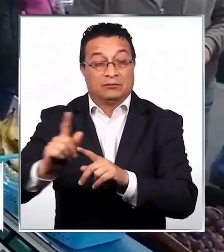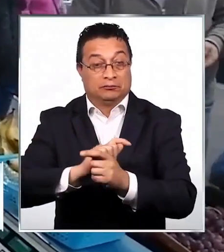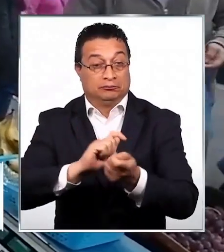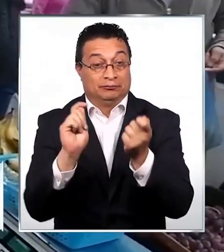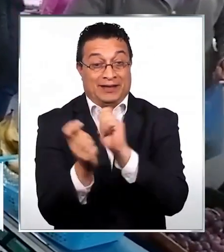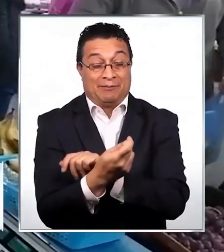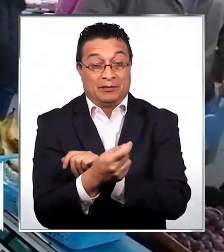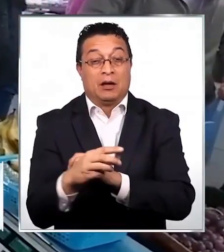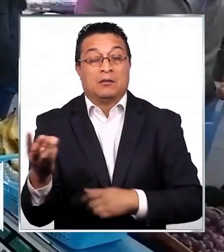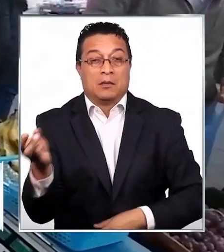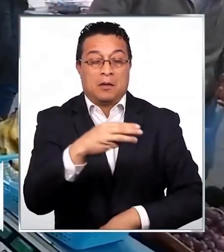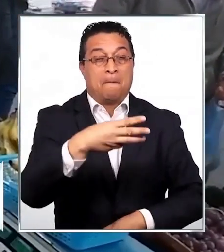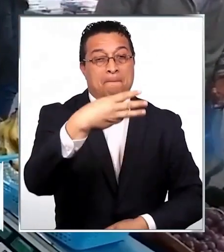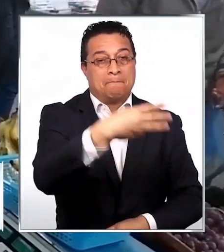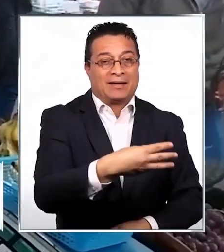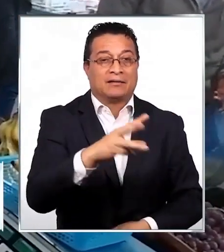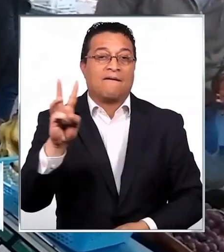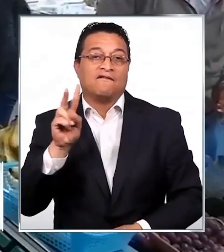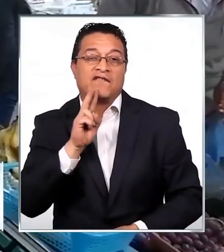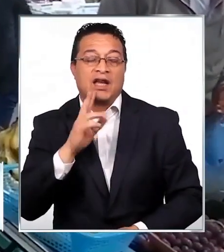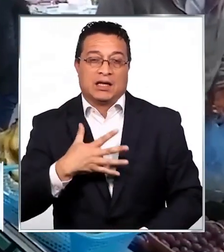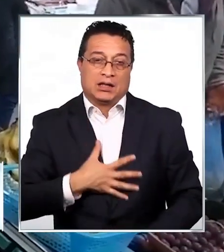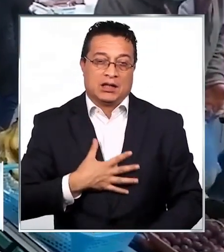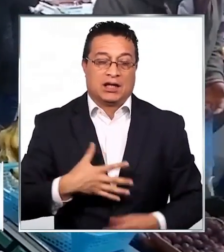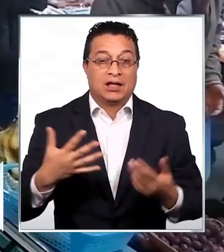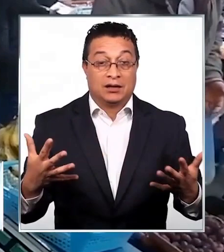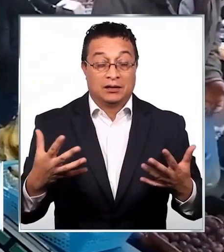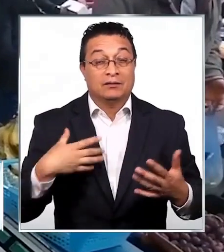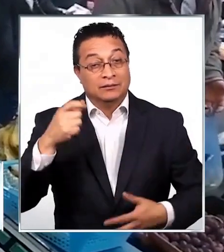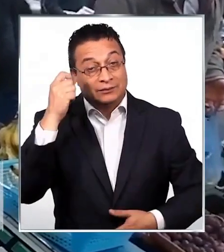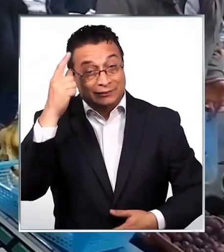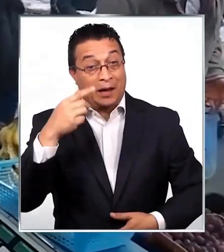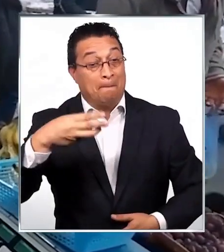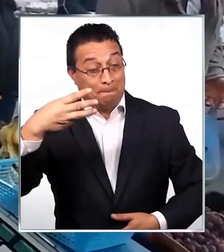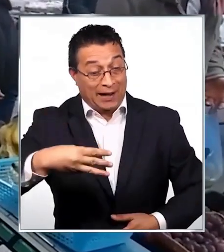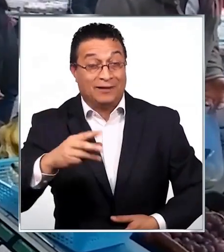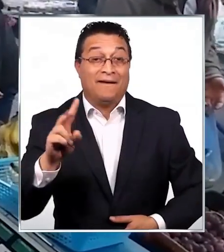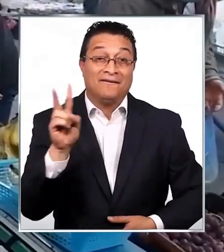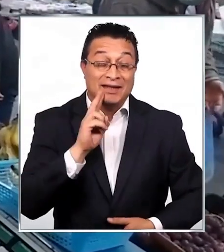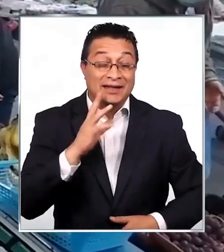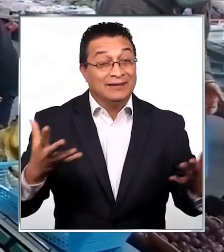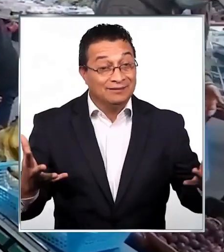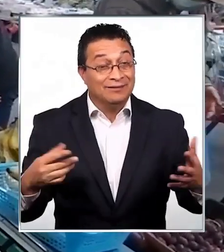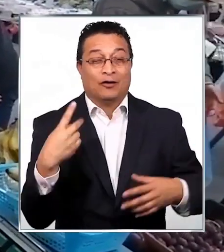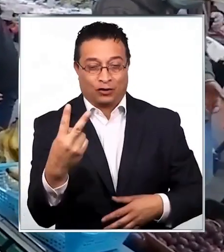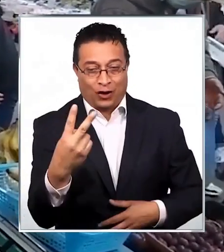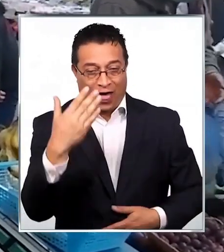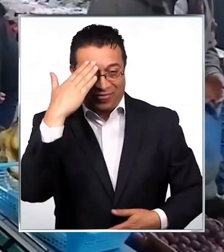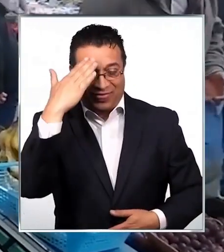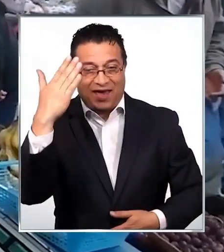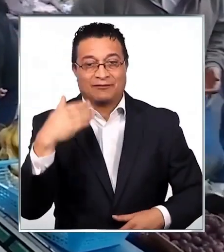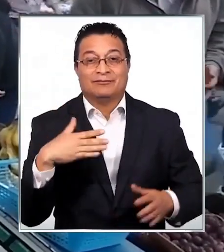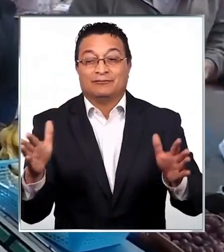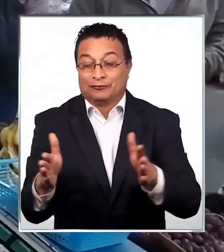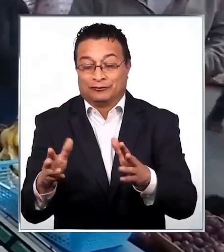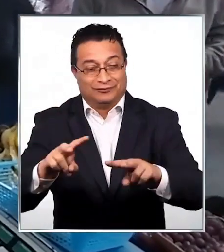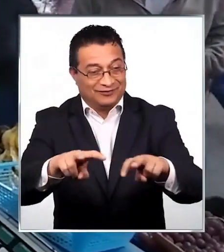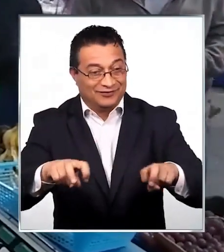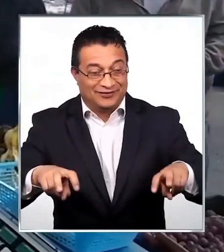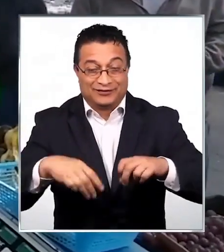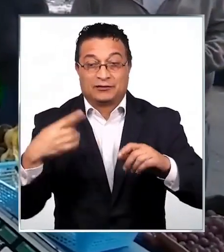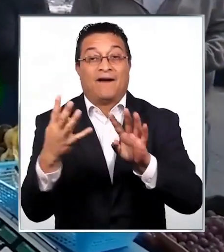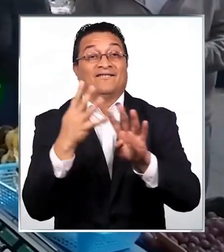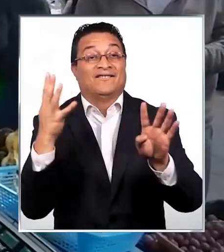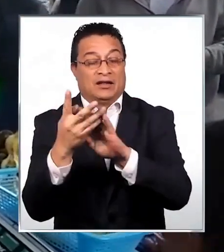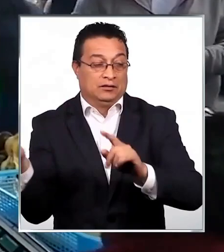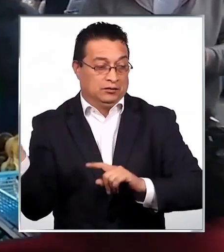el día martes y el día viernes se entiende el día mate y el día viernes para que así tengan dos días los pequeños directores que están acá en la feria